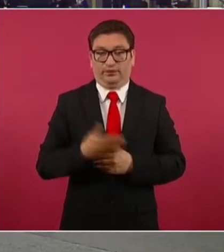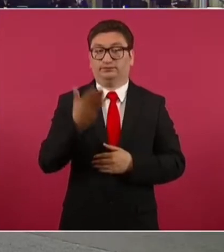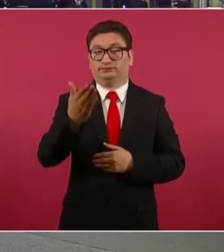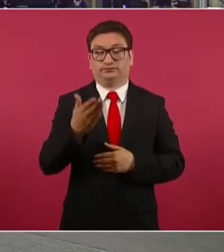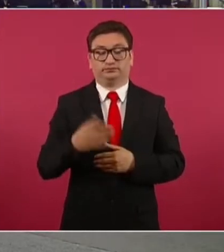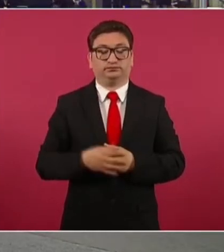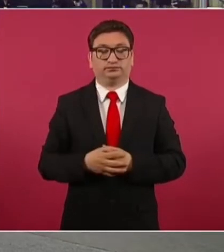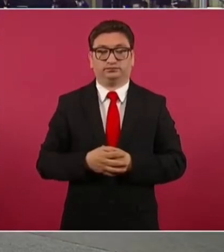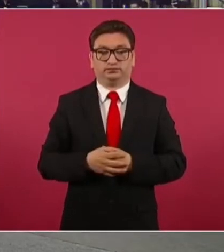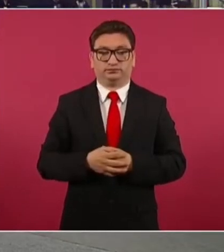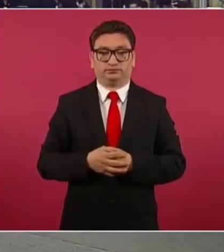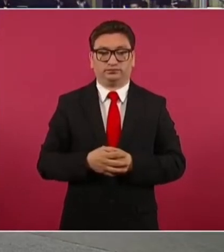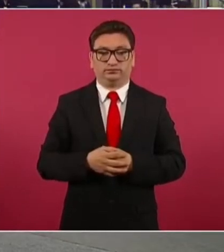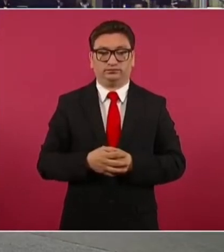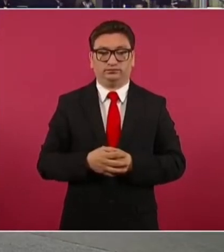sigue.